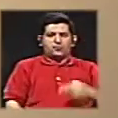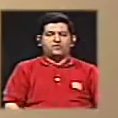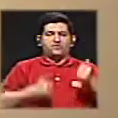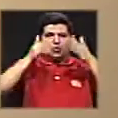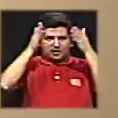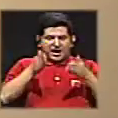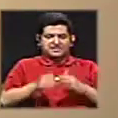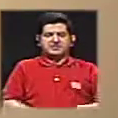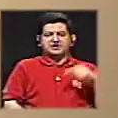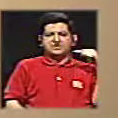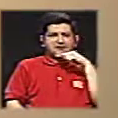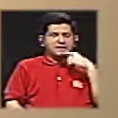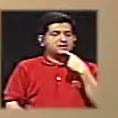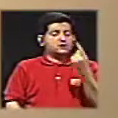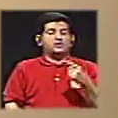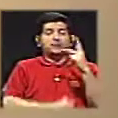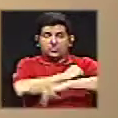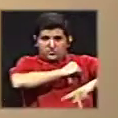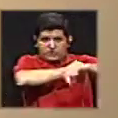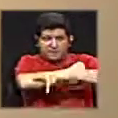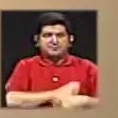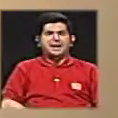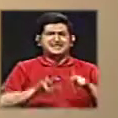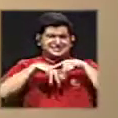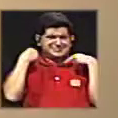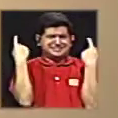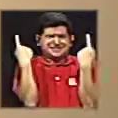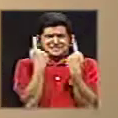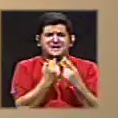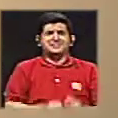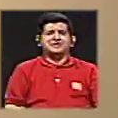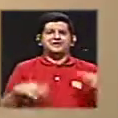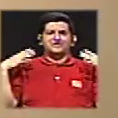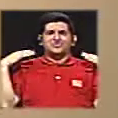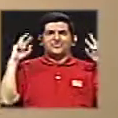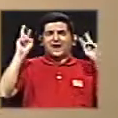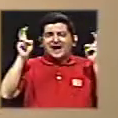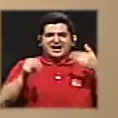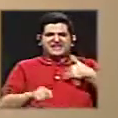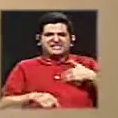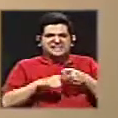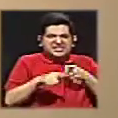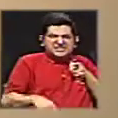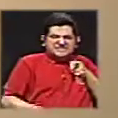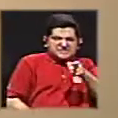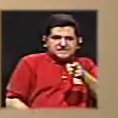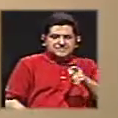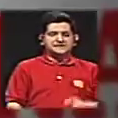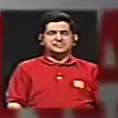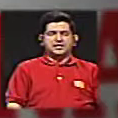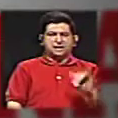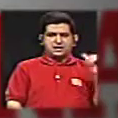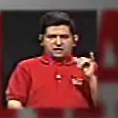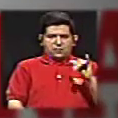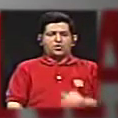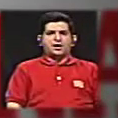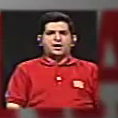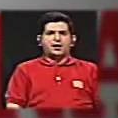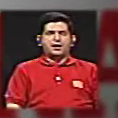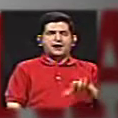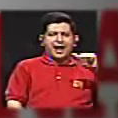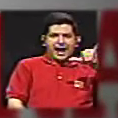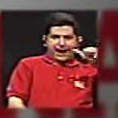social cristiano reveló al país un partido de ángeles con puñales. Además,